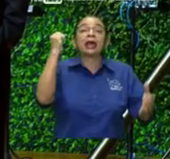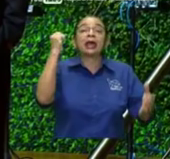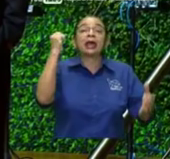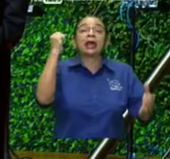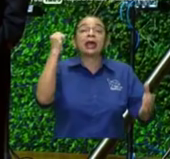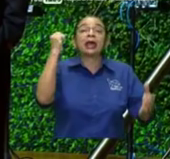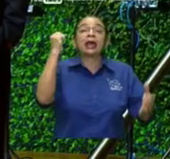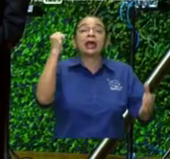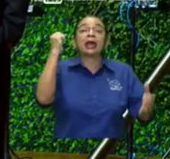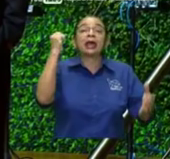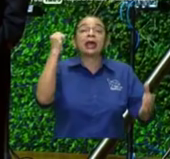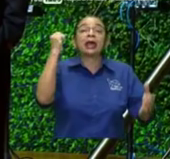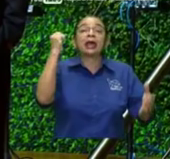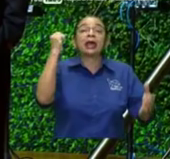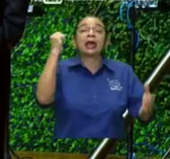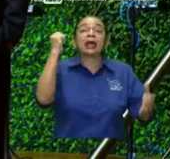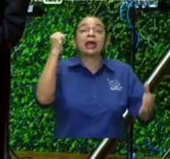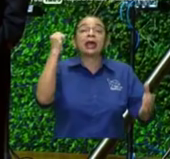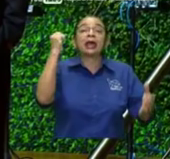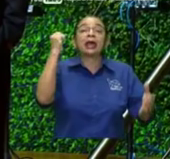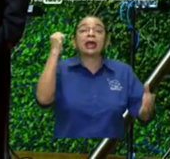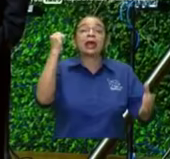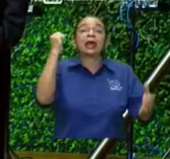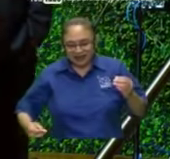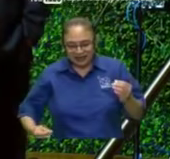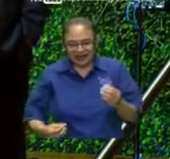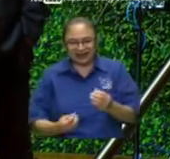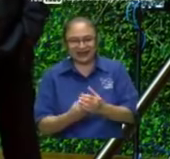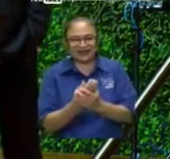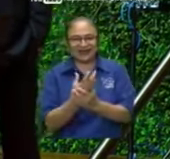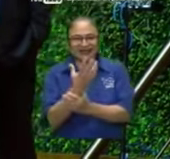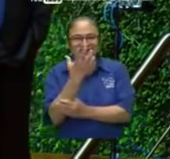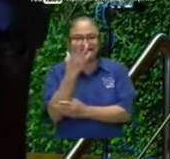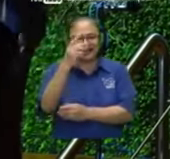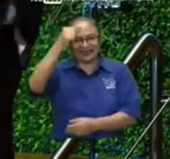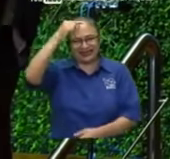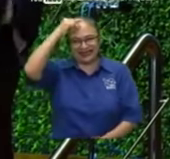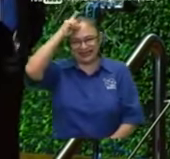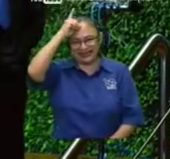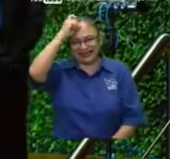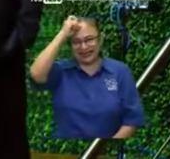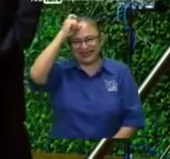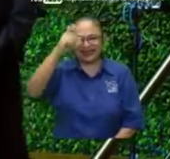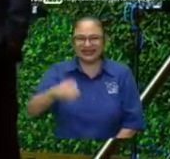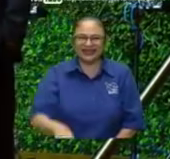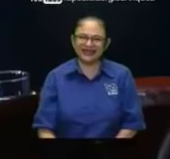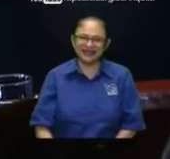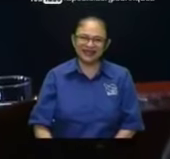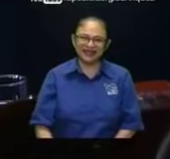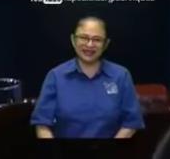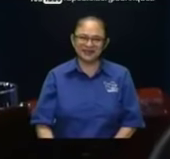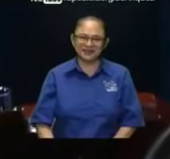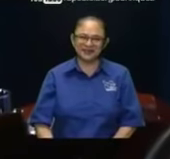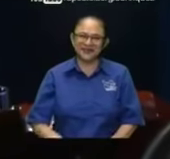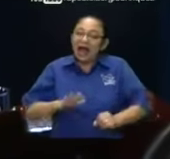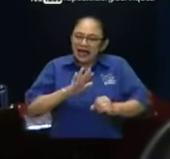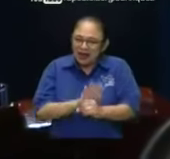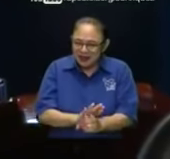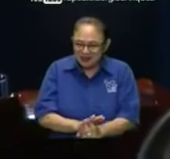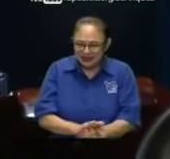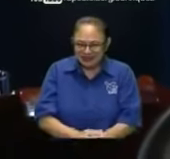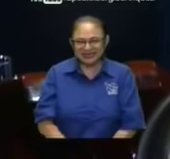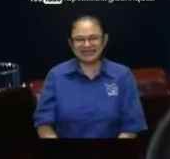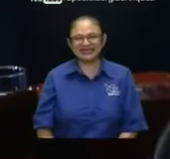tiempo de su salida de Egipto. Y como se acerca ese tiempo, tenían que mandar un obstáculo, que era la opresión, pero más